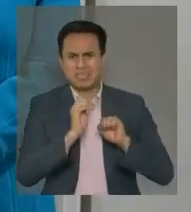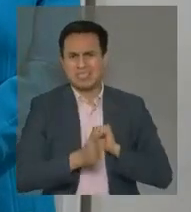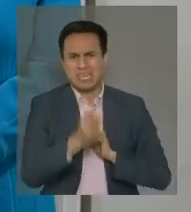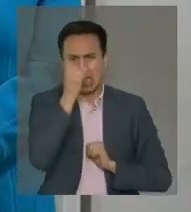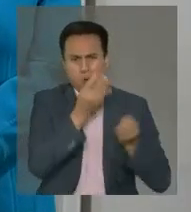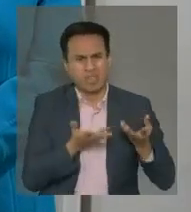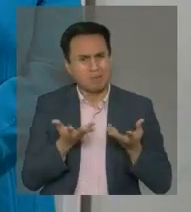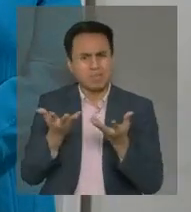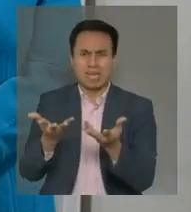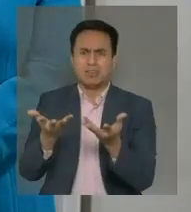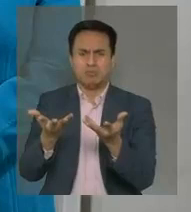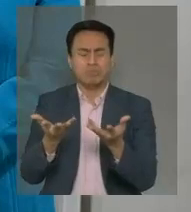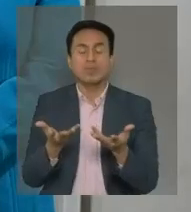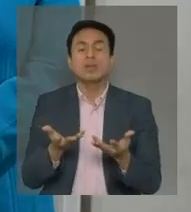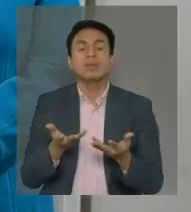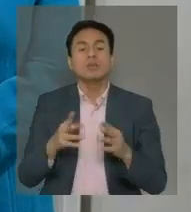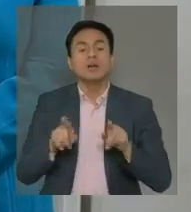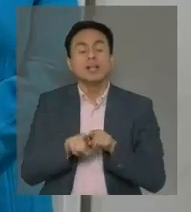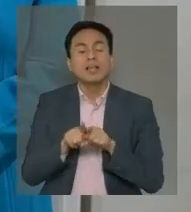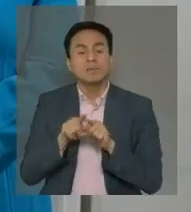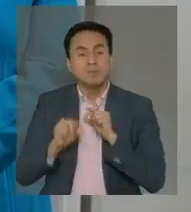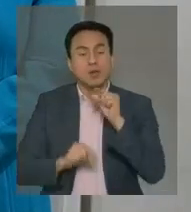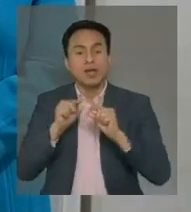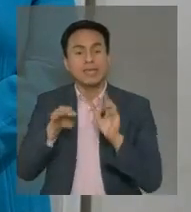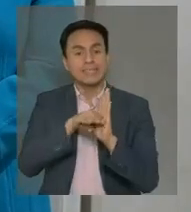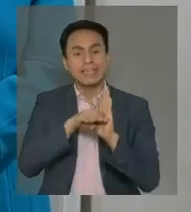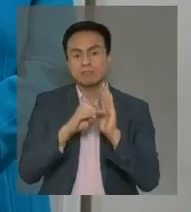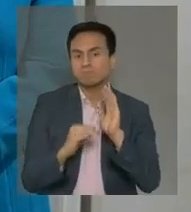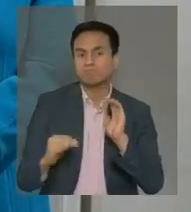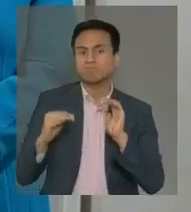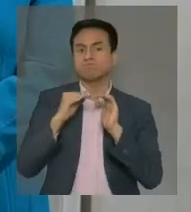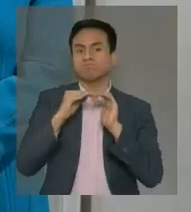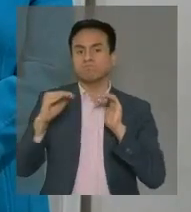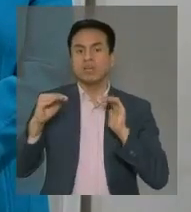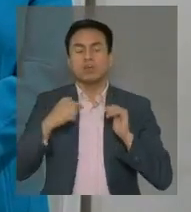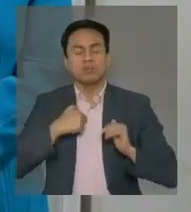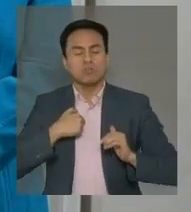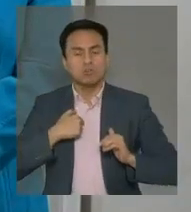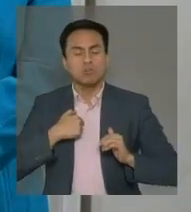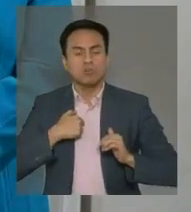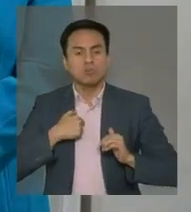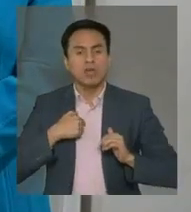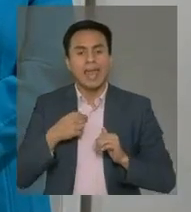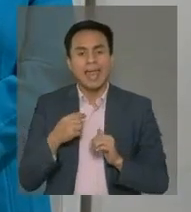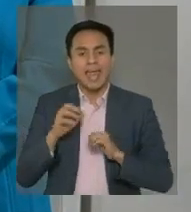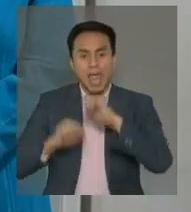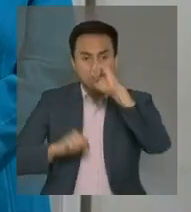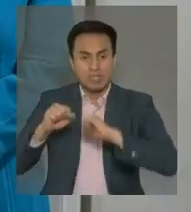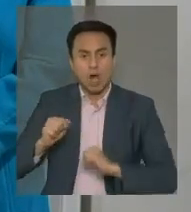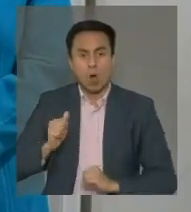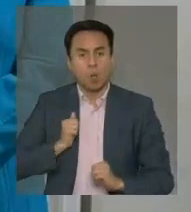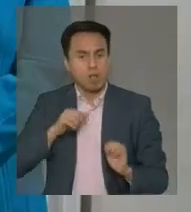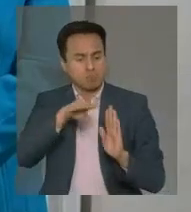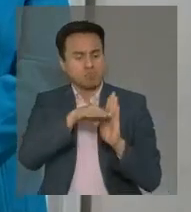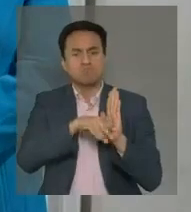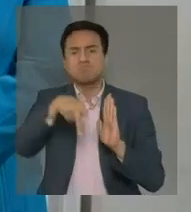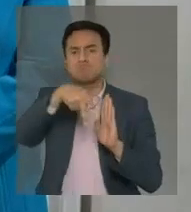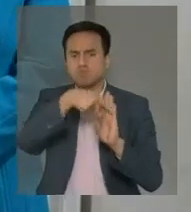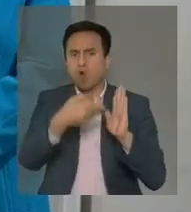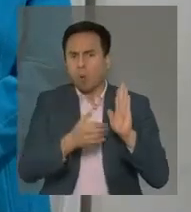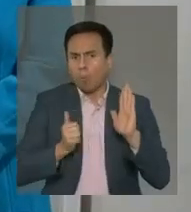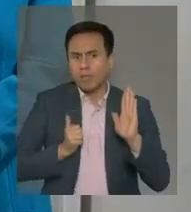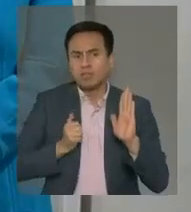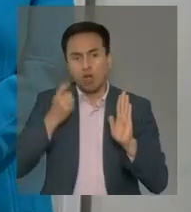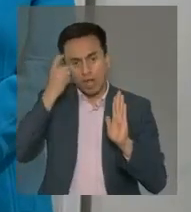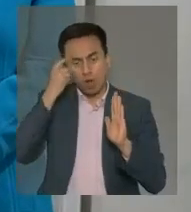contaminando por lo tanto en la medida en que se le ven esos estándares yo en la medida en que las empresas cumplan con la normativa yo creo que